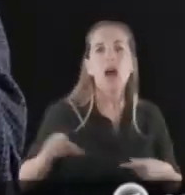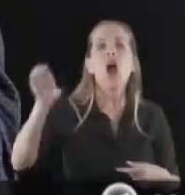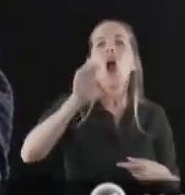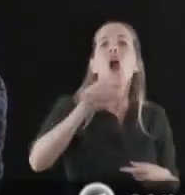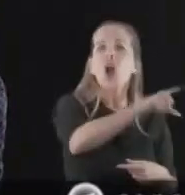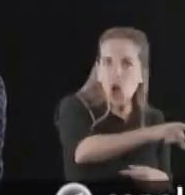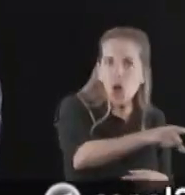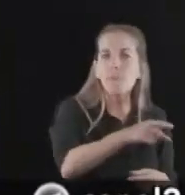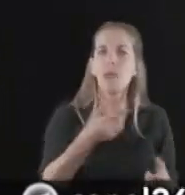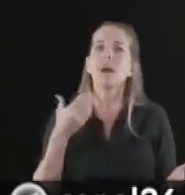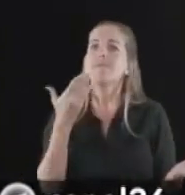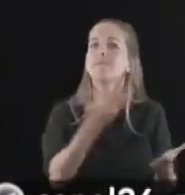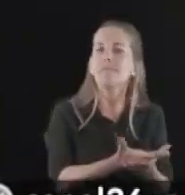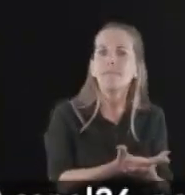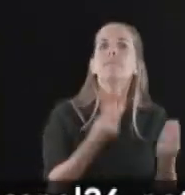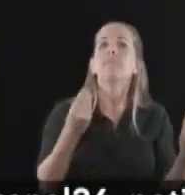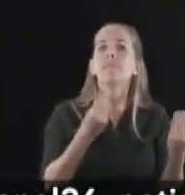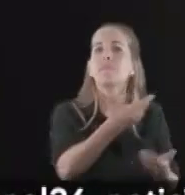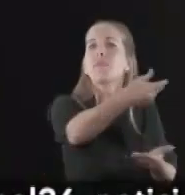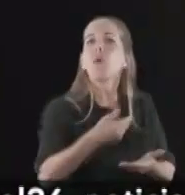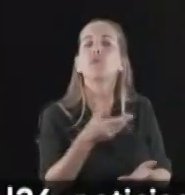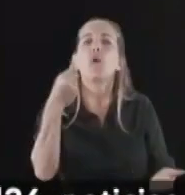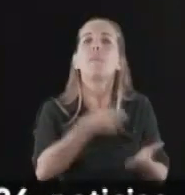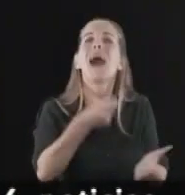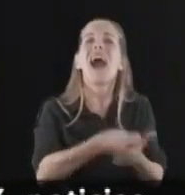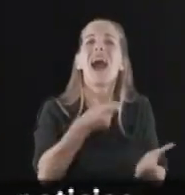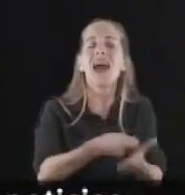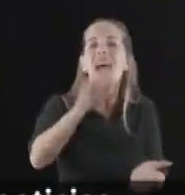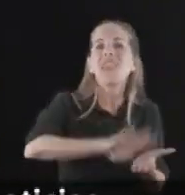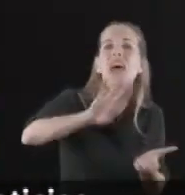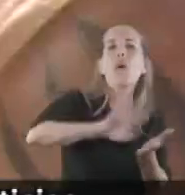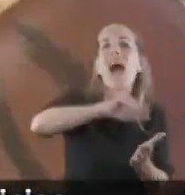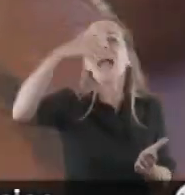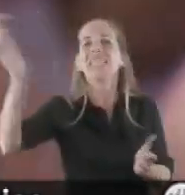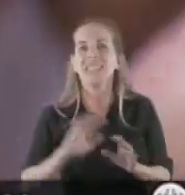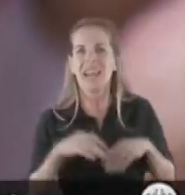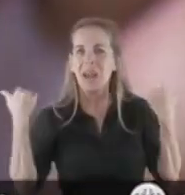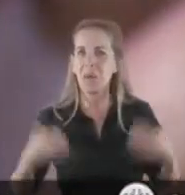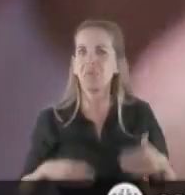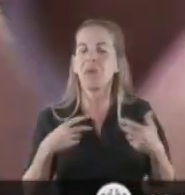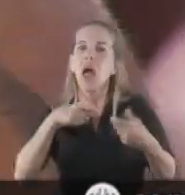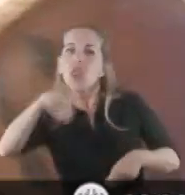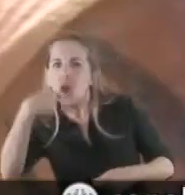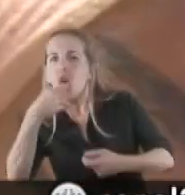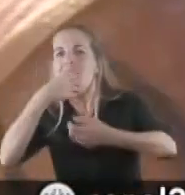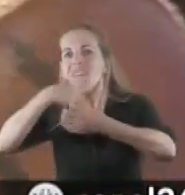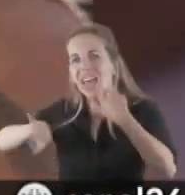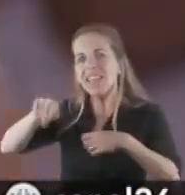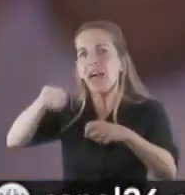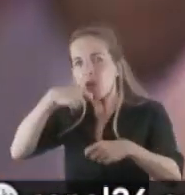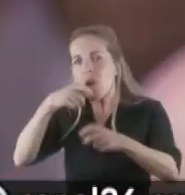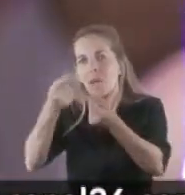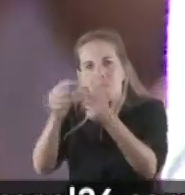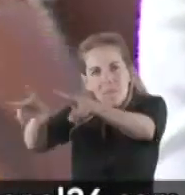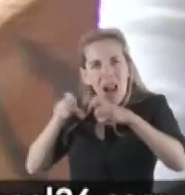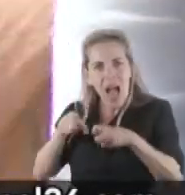Colombia pagar toda su deuda externa. Fíjense el poder que el narcotráfico puede tener. Ahora es un poder